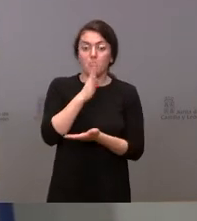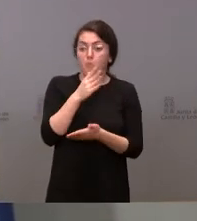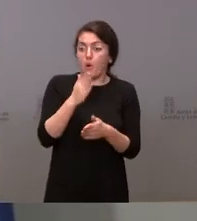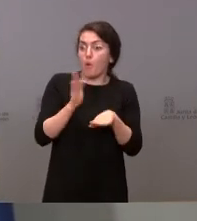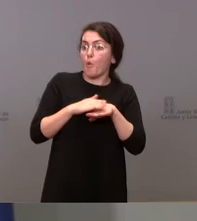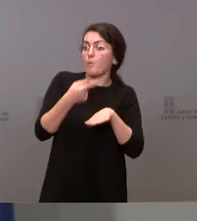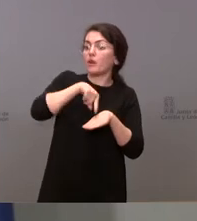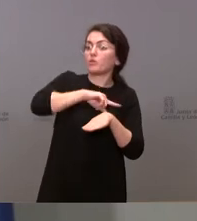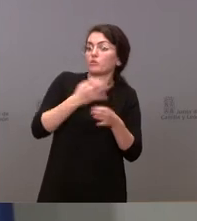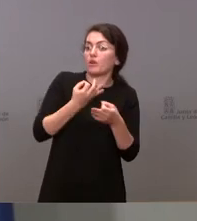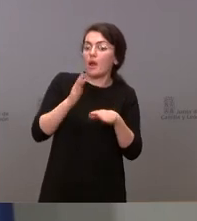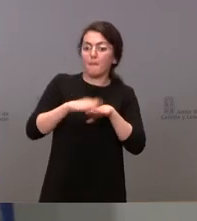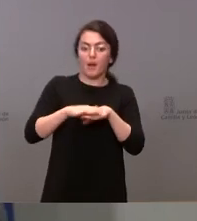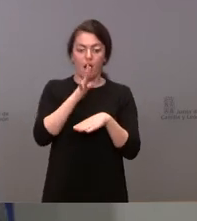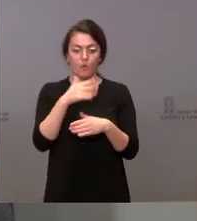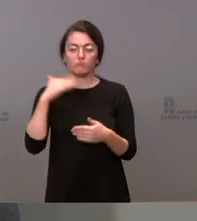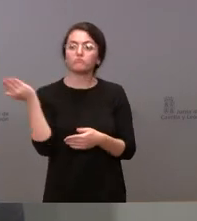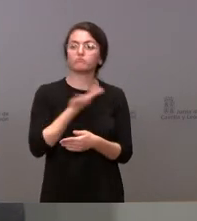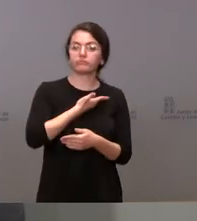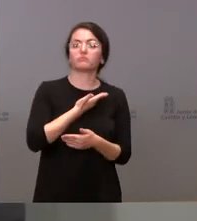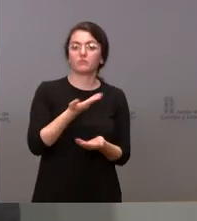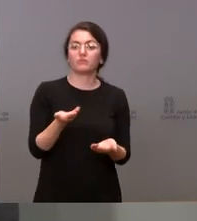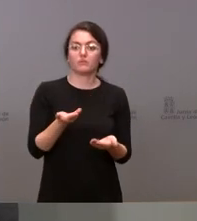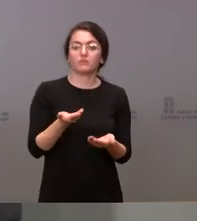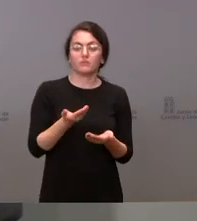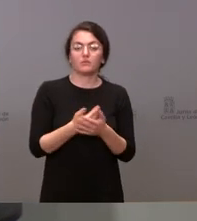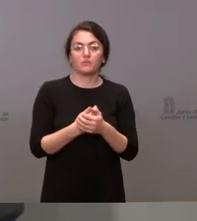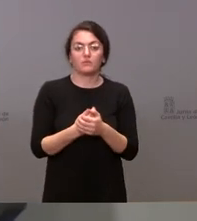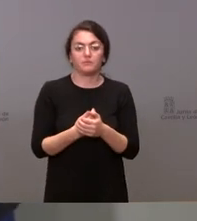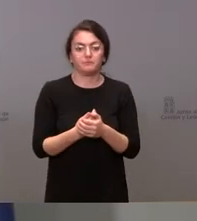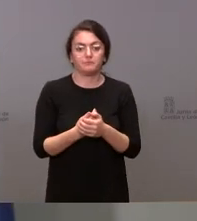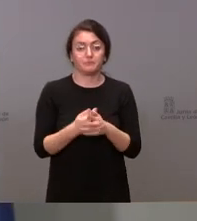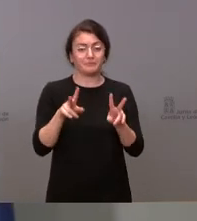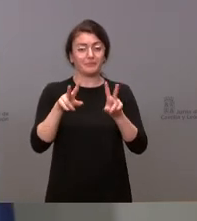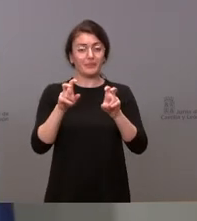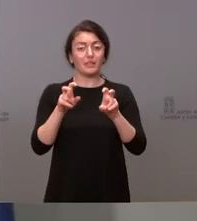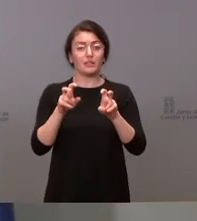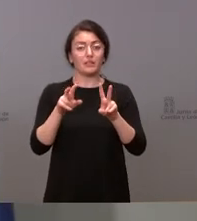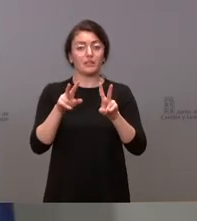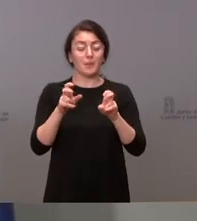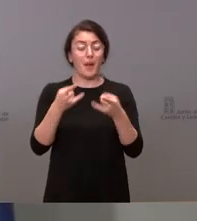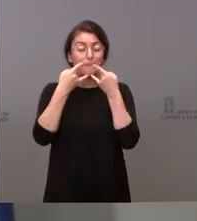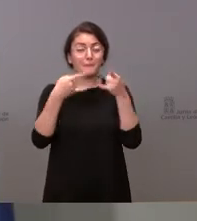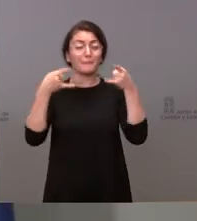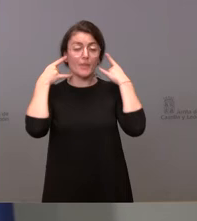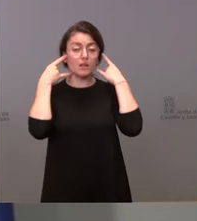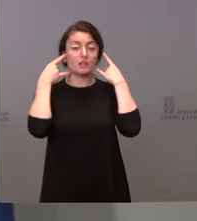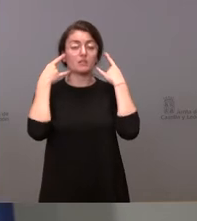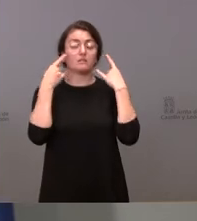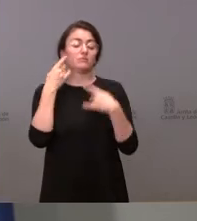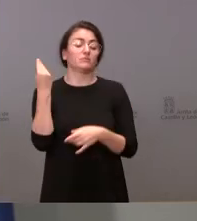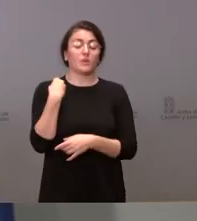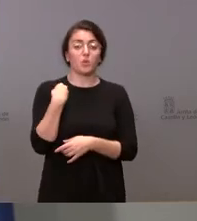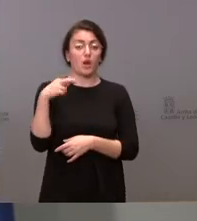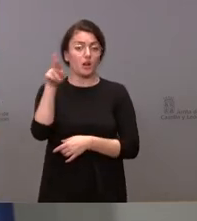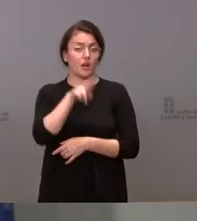culpables para que se nos penalice con esta nueva fiscalidad? Sobre el asunto de las mascarillas, repito lo mismo que